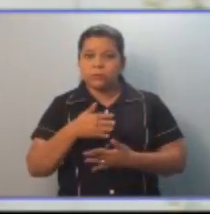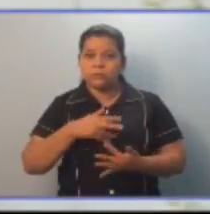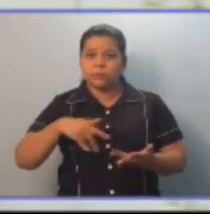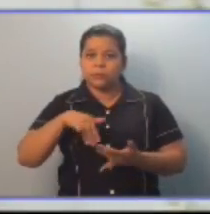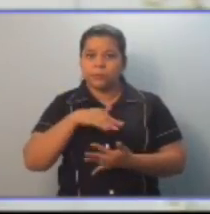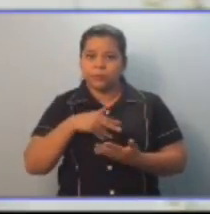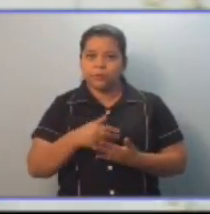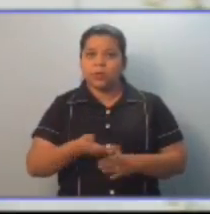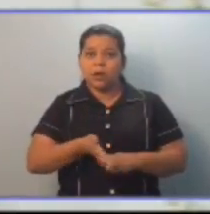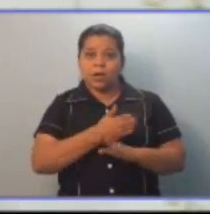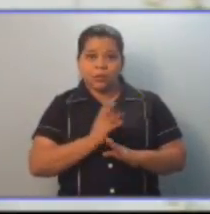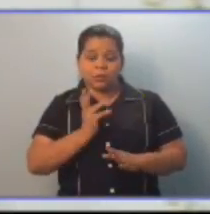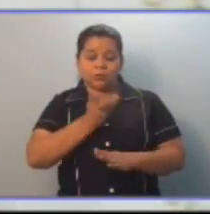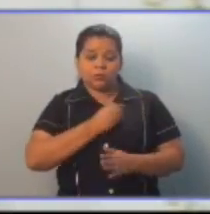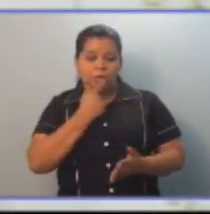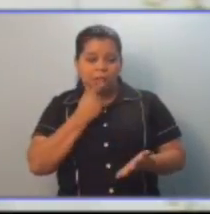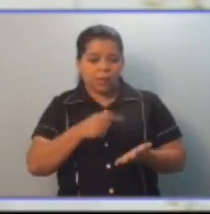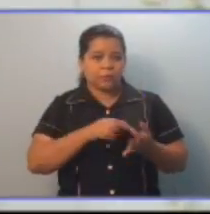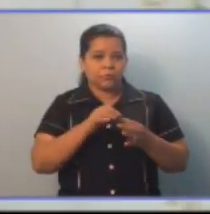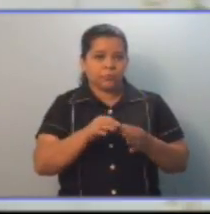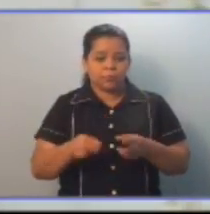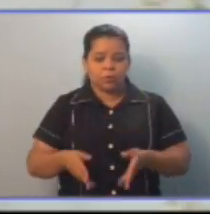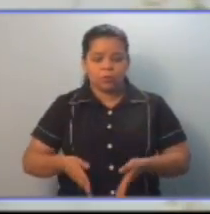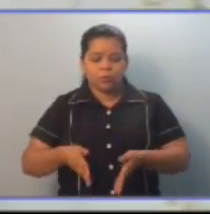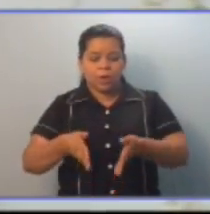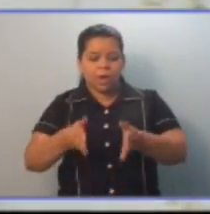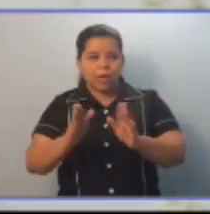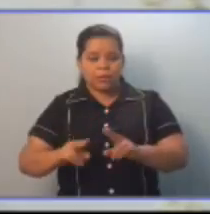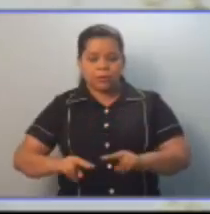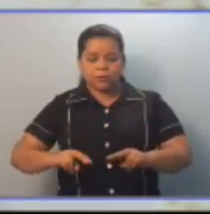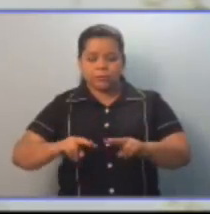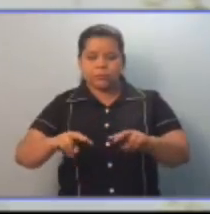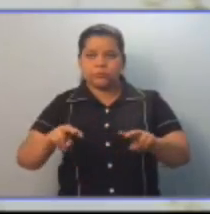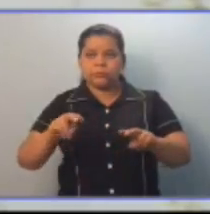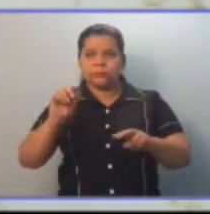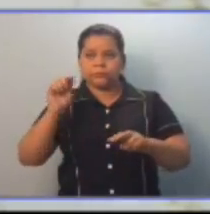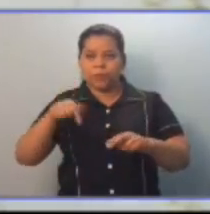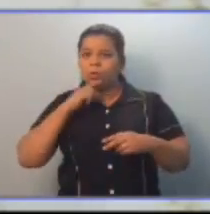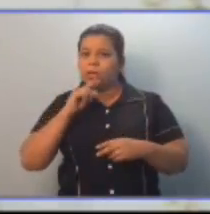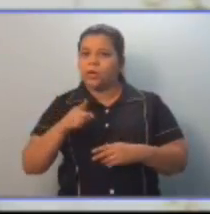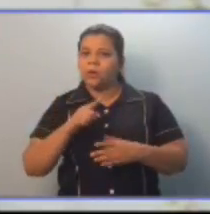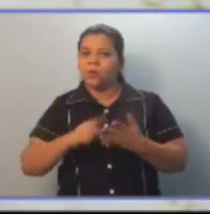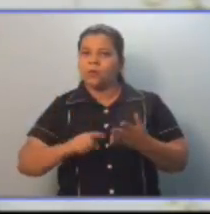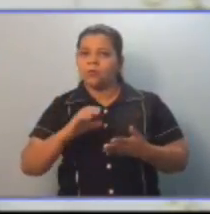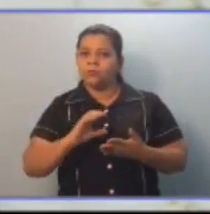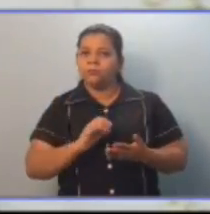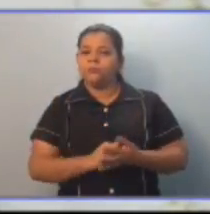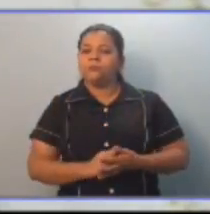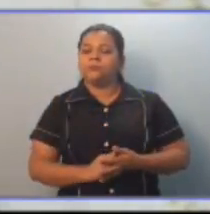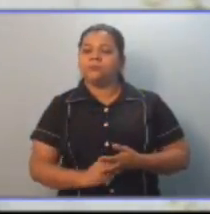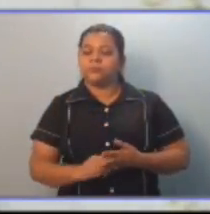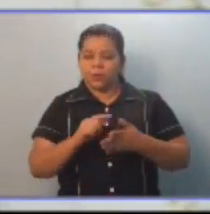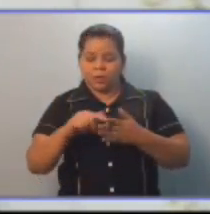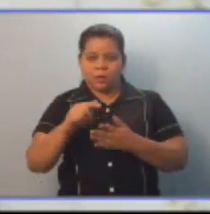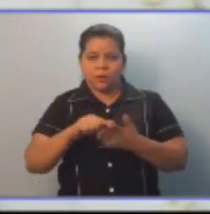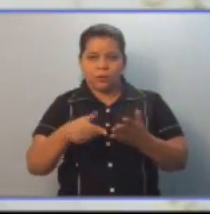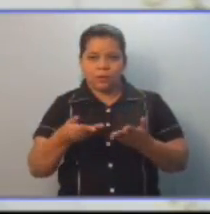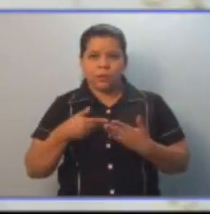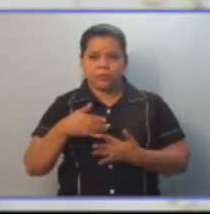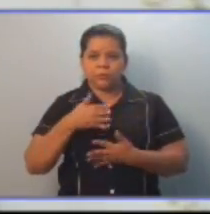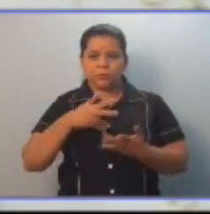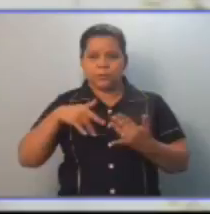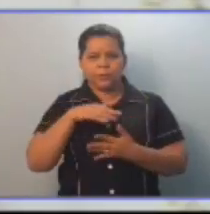Cuando se presentó un amparo por la construcción de una carretera que ahora pasa enfrente de Multiplaza, se planteó el amparo por violación al derecho al medio ambiente.